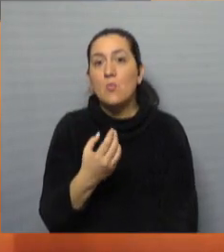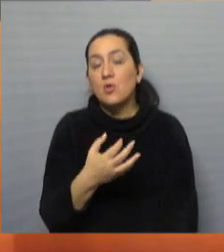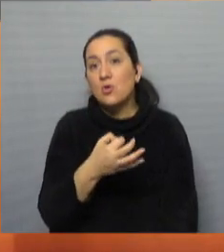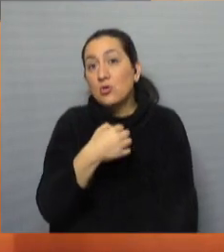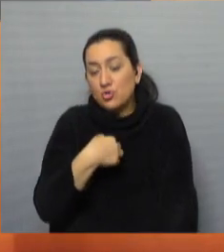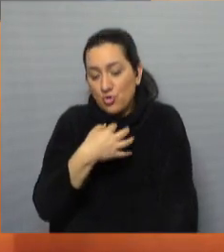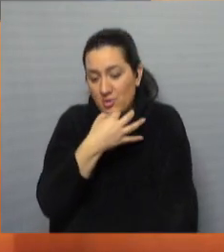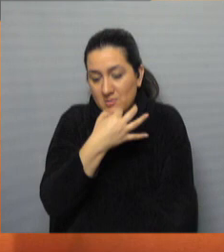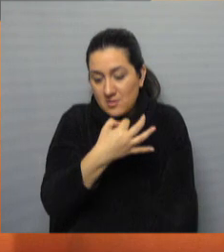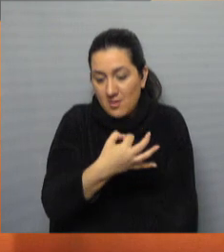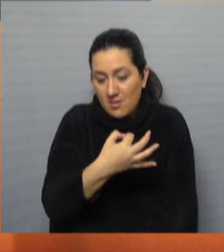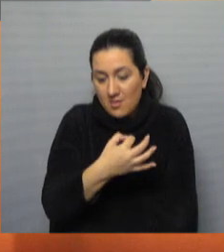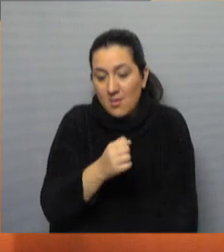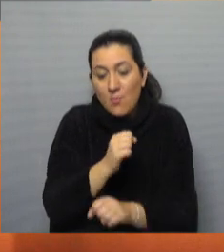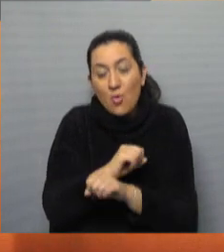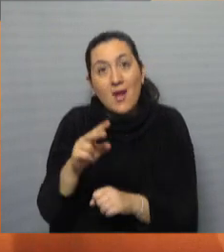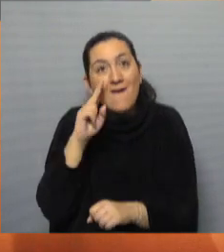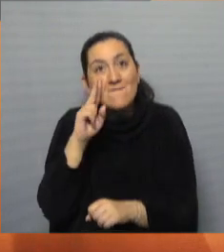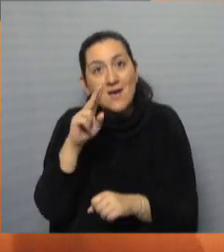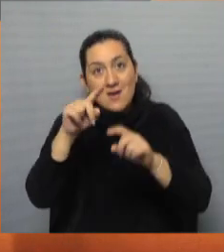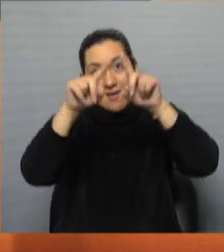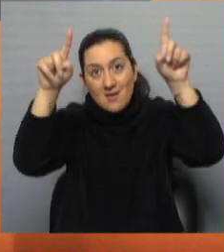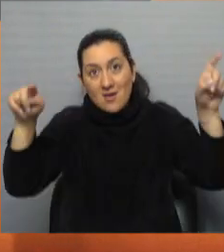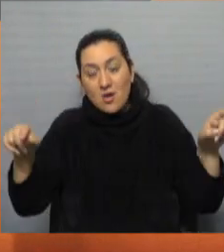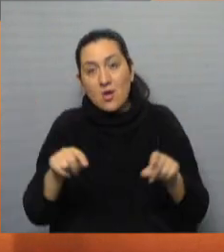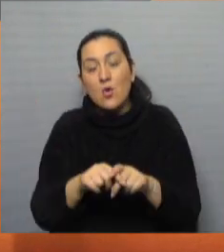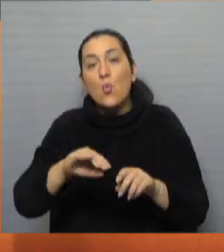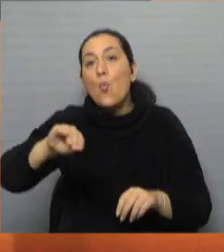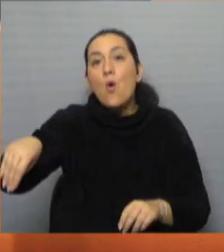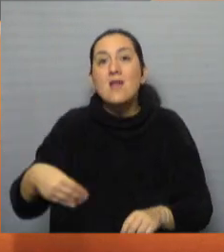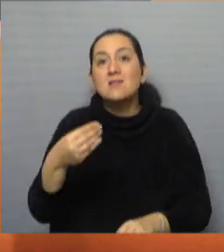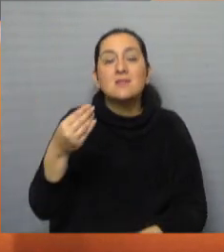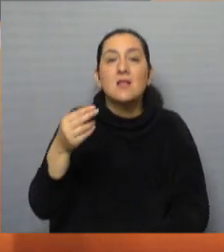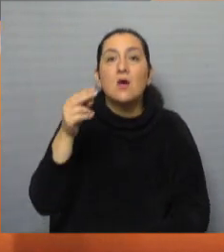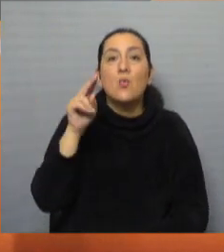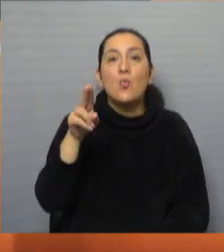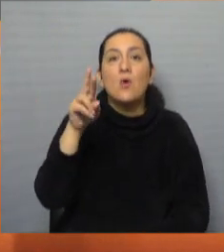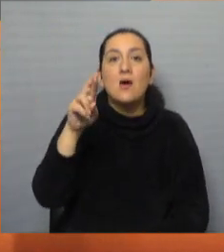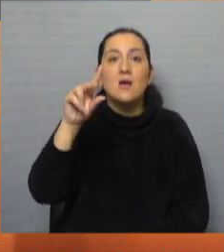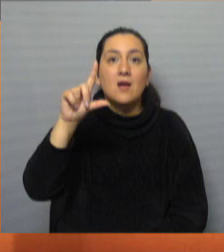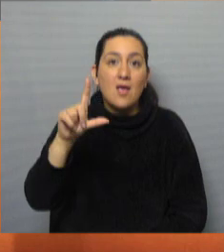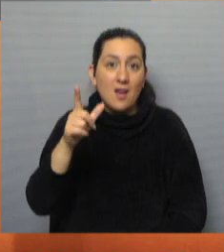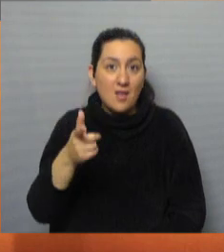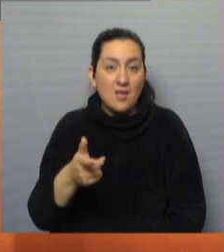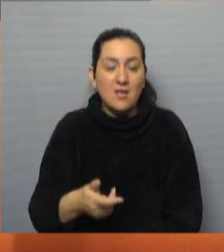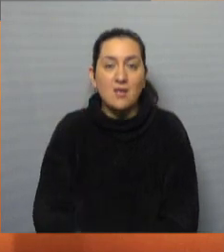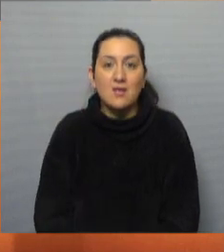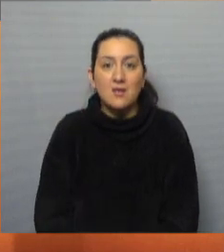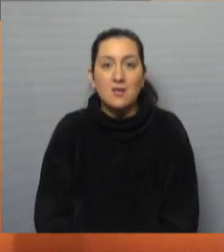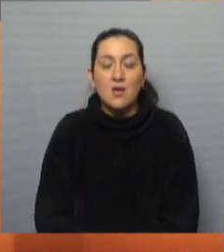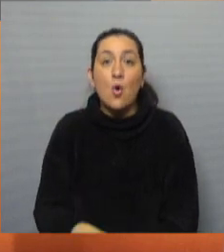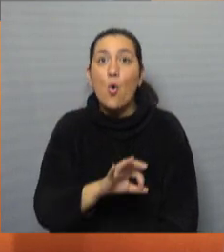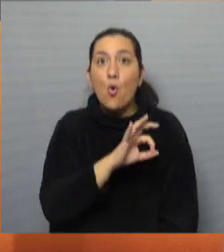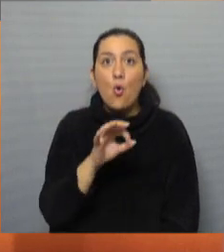de éste de poder ver cuál es la web cuál es la dirección del correo de dónde proviene o demás capas que no es